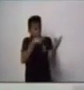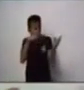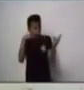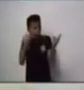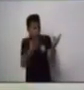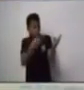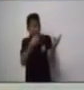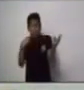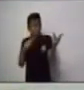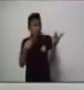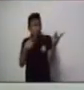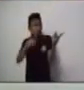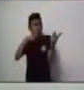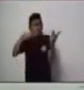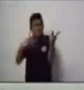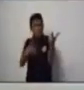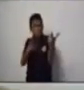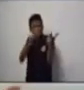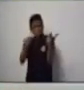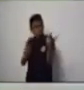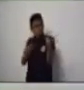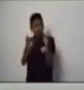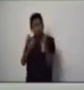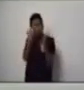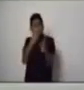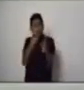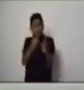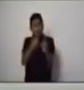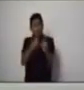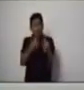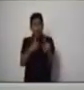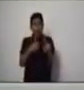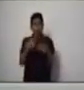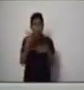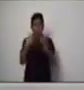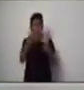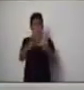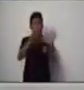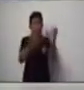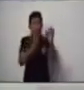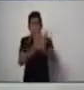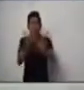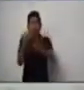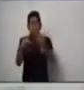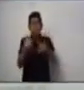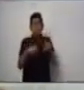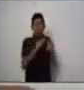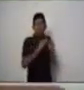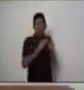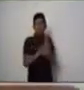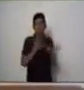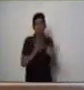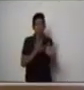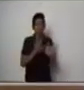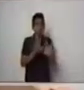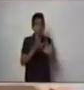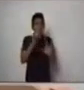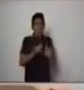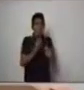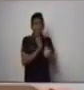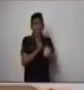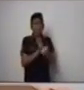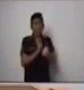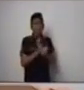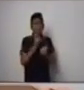por aquí chile en manojos. Pero es hora de volver, me apresura Don Julito. Nos esperan para